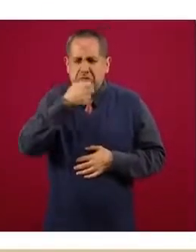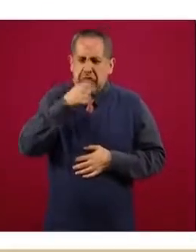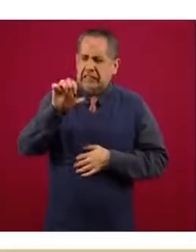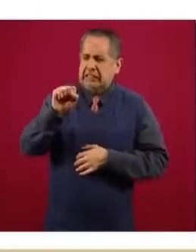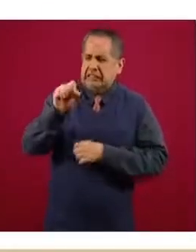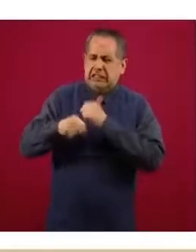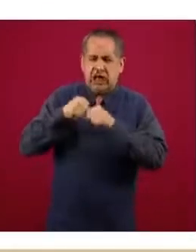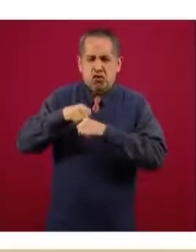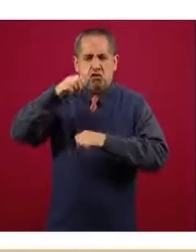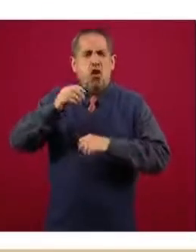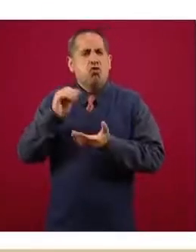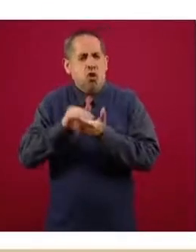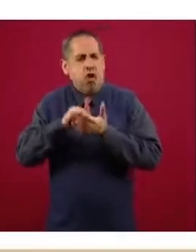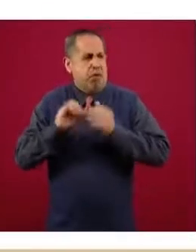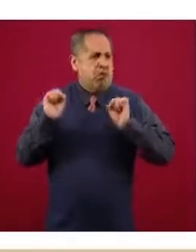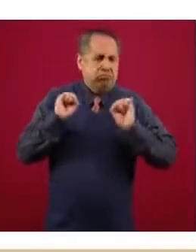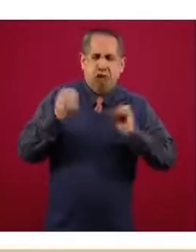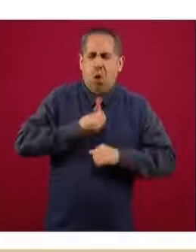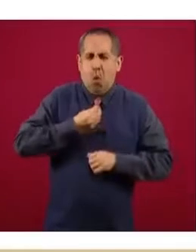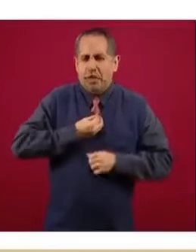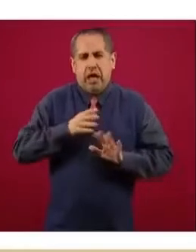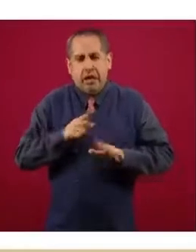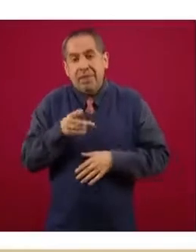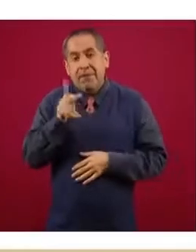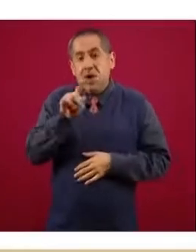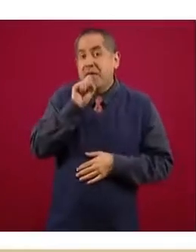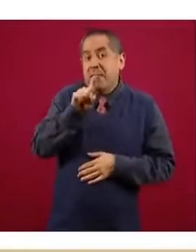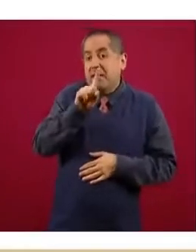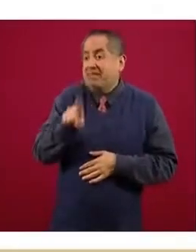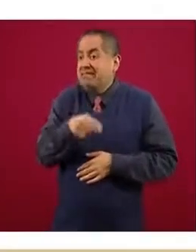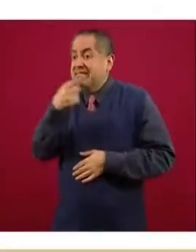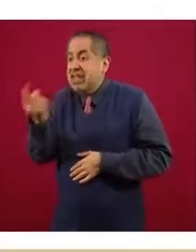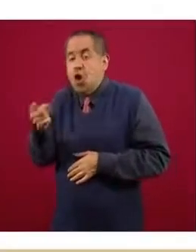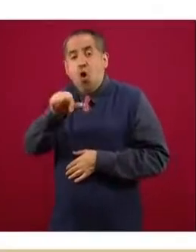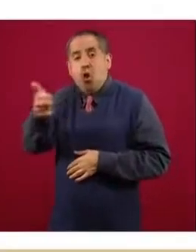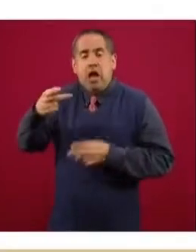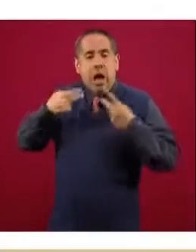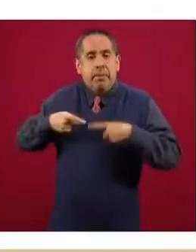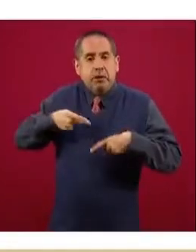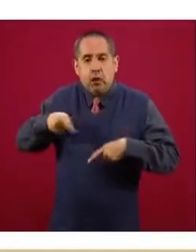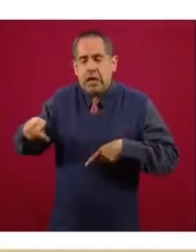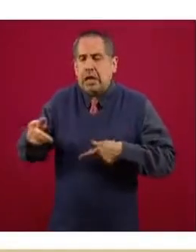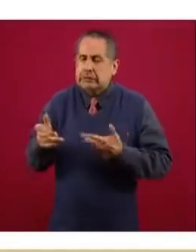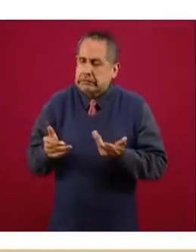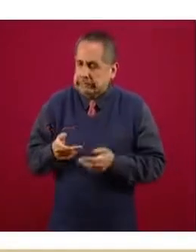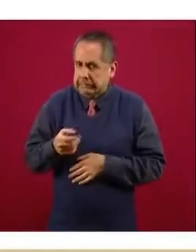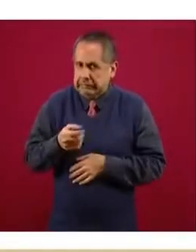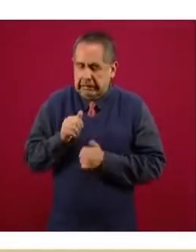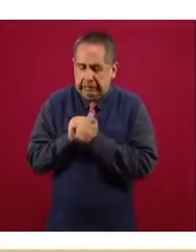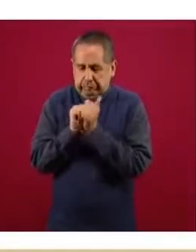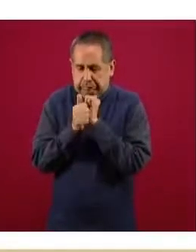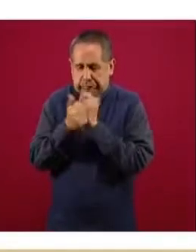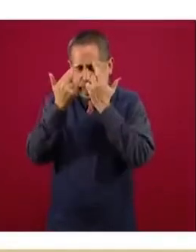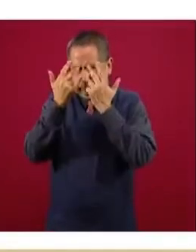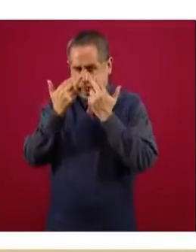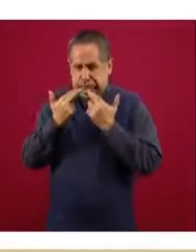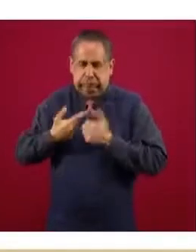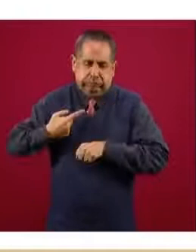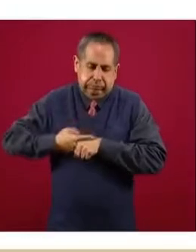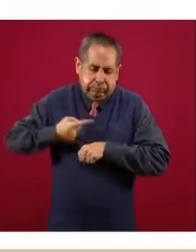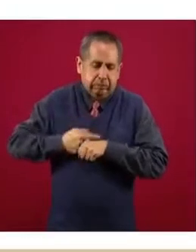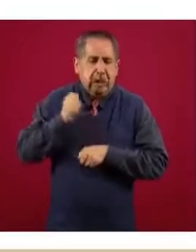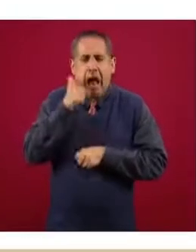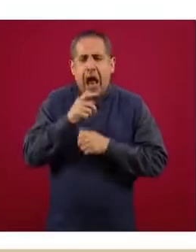60 años que pueden correr un maratón, pero también existen aquellas personas que han tenido envejecimientos patológicos